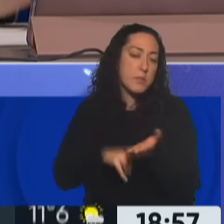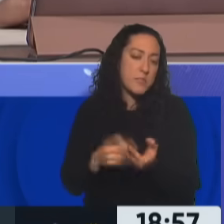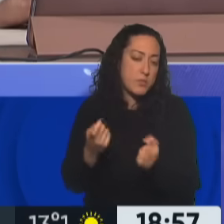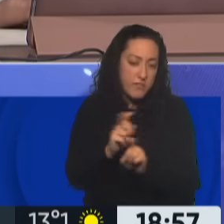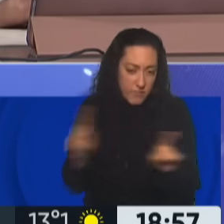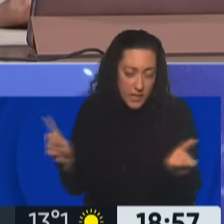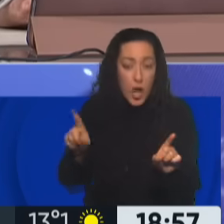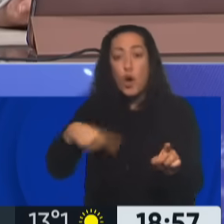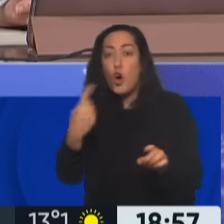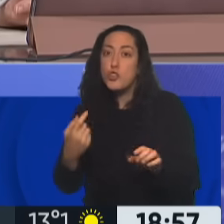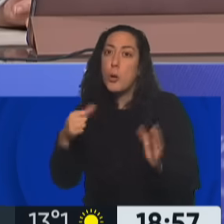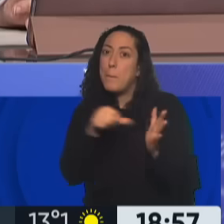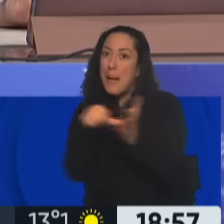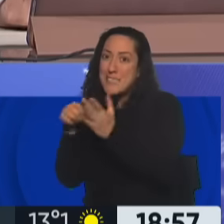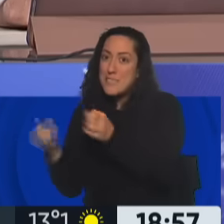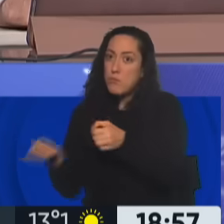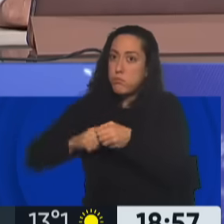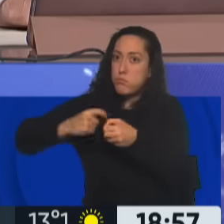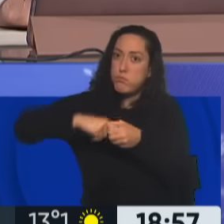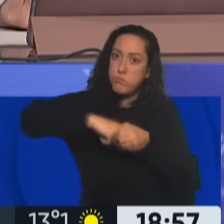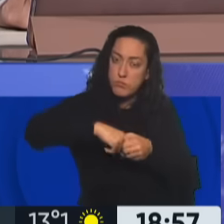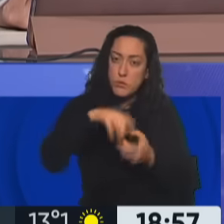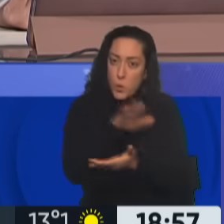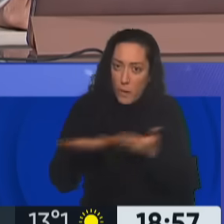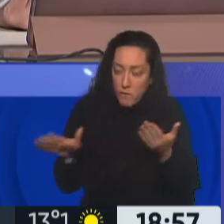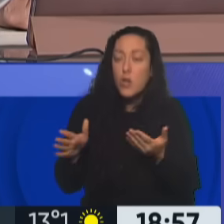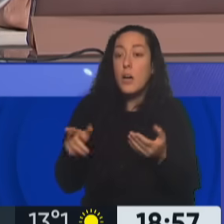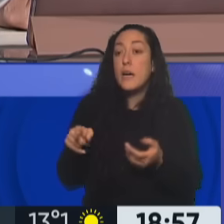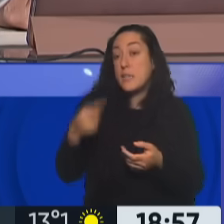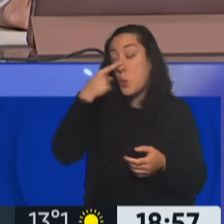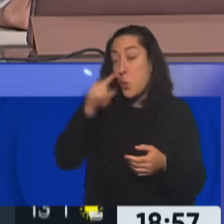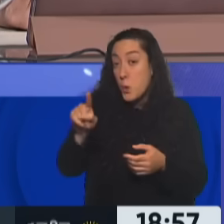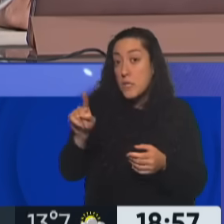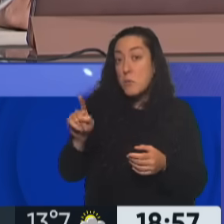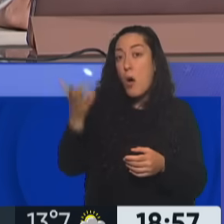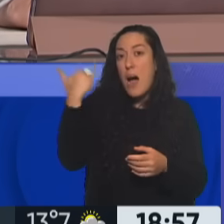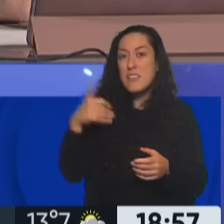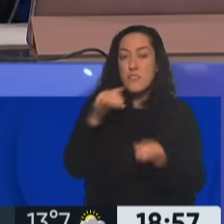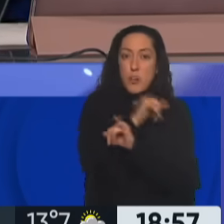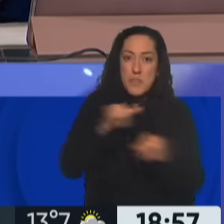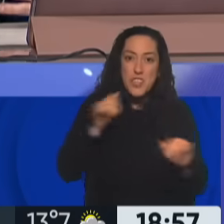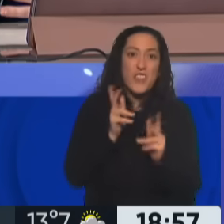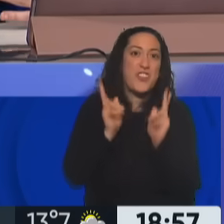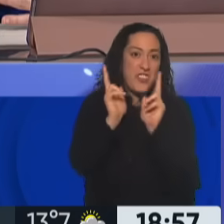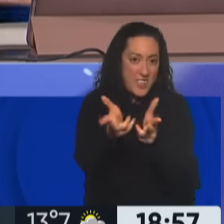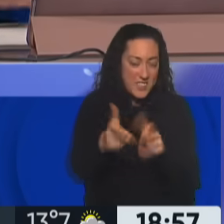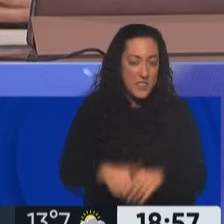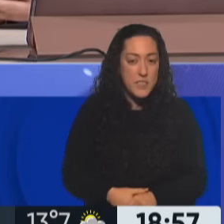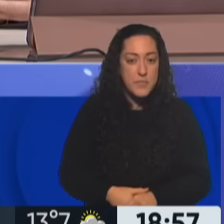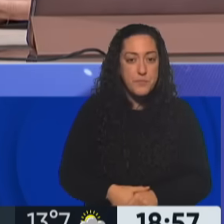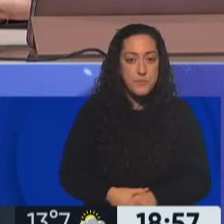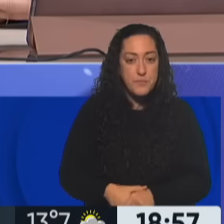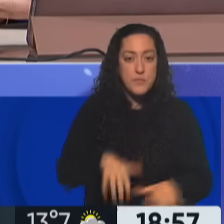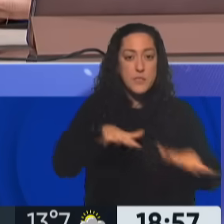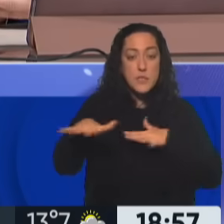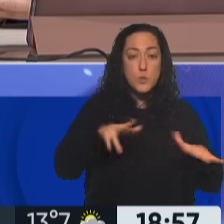países que se adhirieron justamente a este bloque, que me quedo con eso último que decía el informe, ¿no? Si bien surge al calor de la crisis